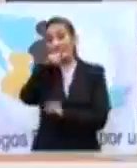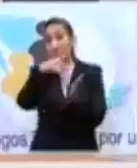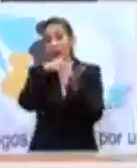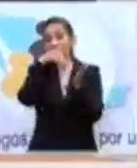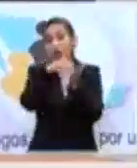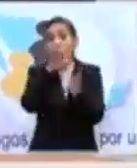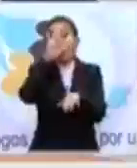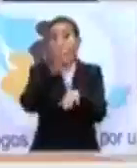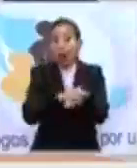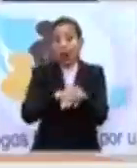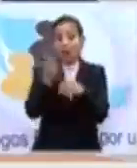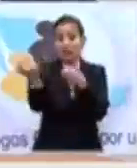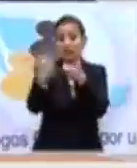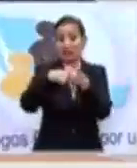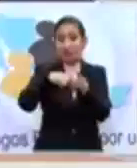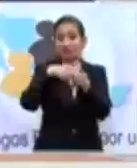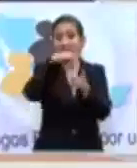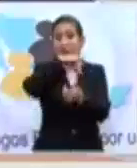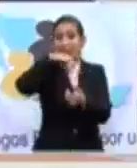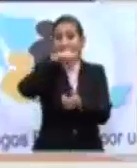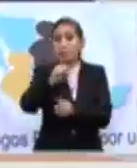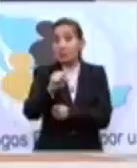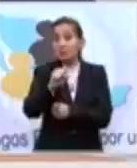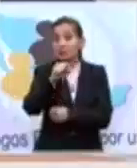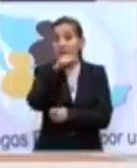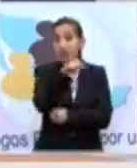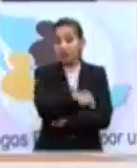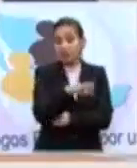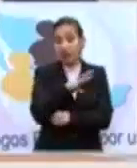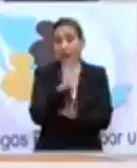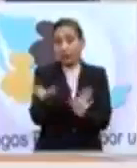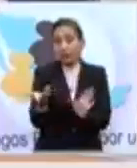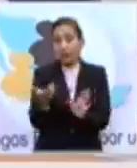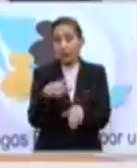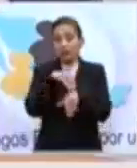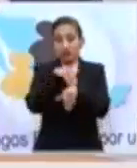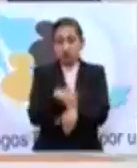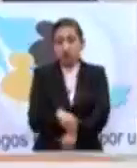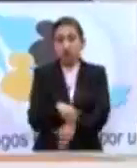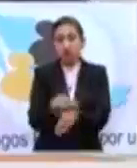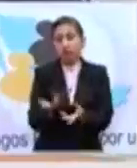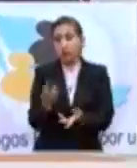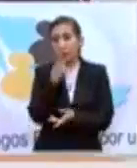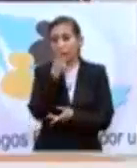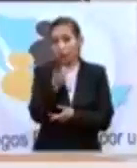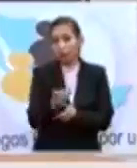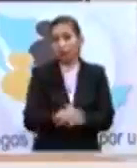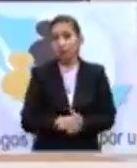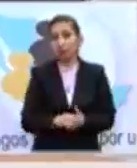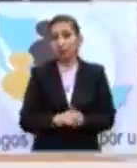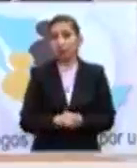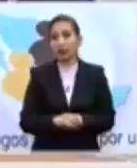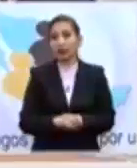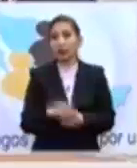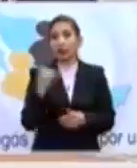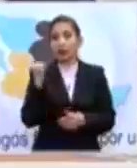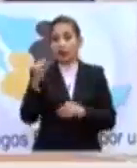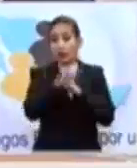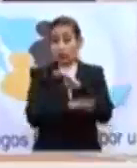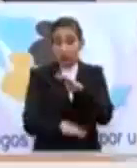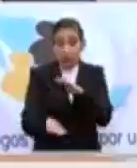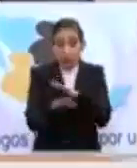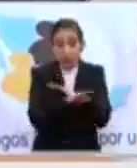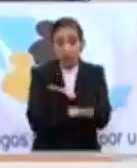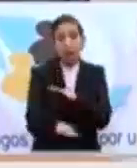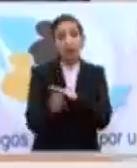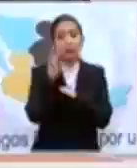17 millones o más en el Seguro Social, ¿verdad?, que están sujetos, como se decía aquí, del apartado. Y a fondo